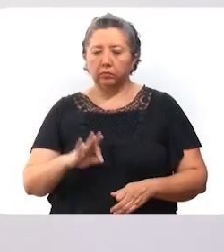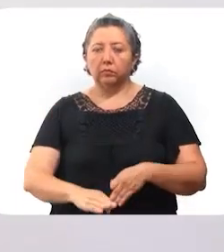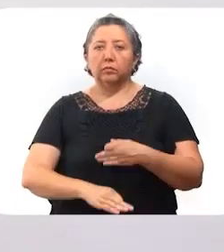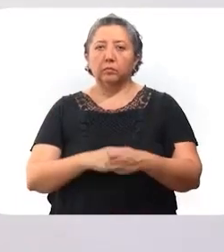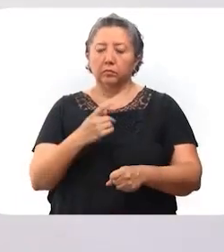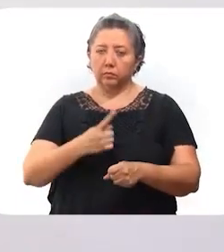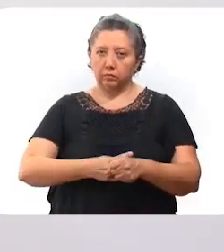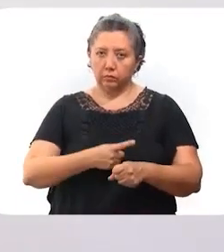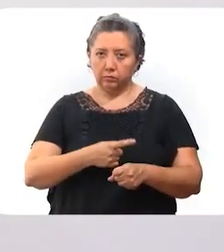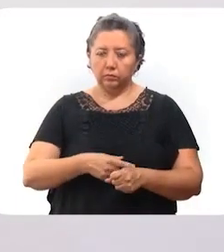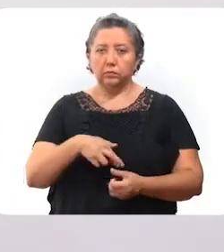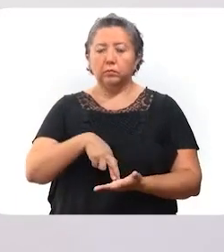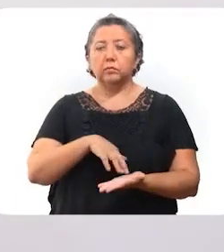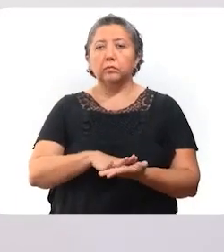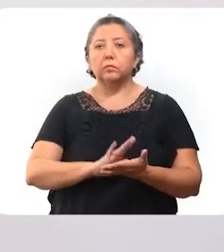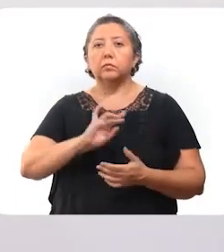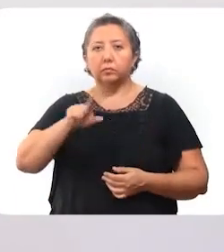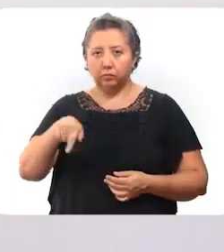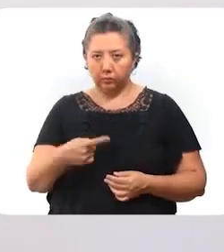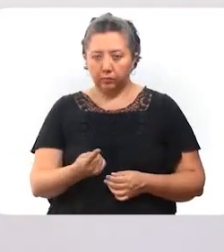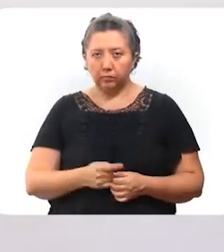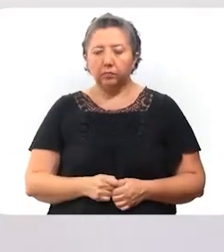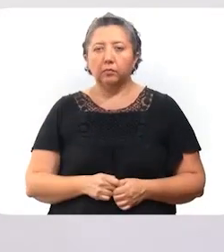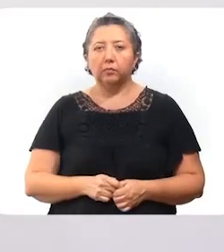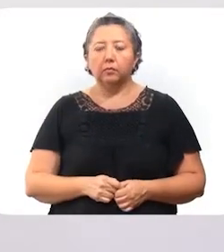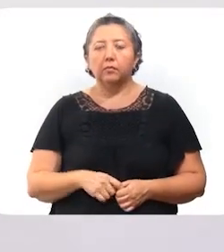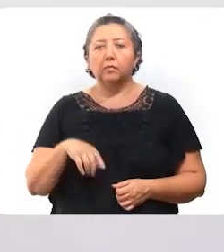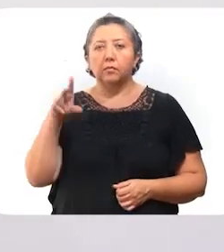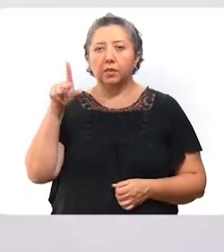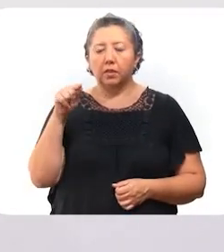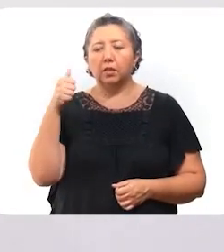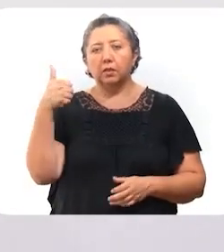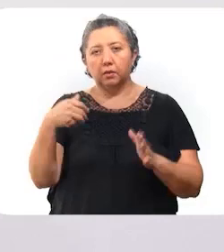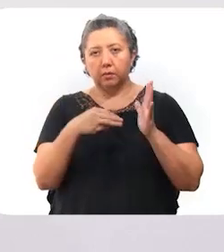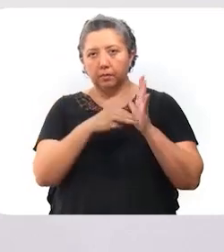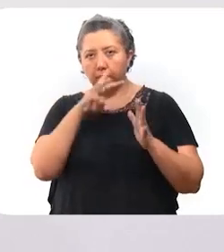90% del total de contagios registrados, que es